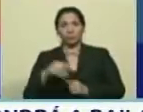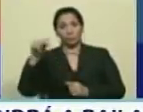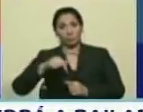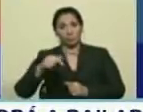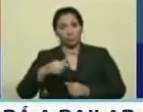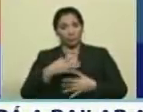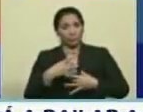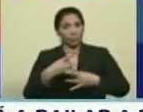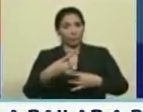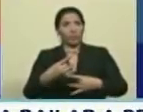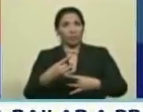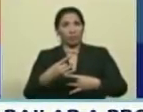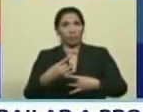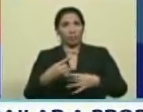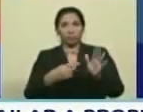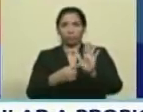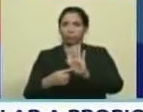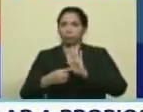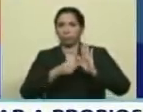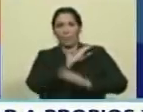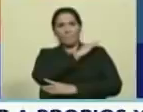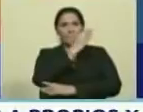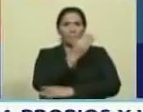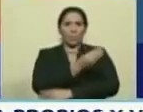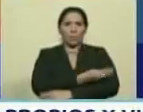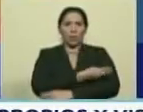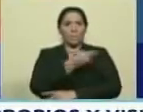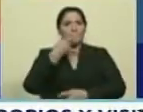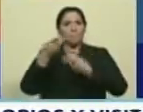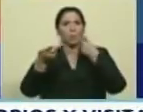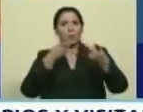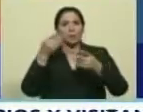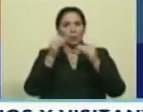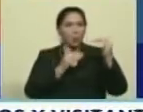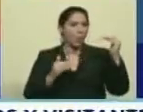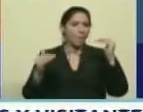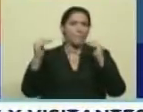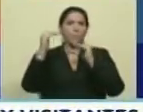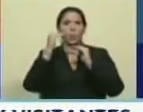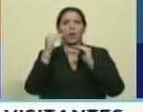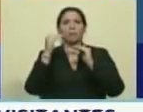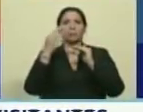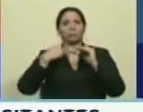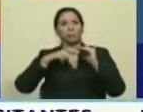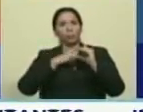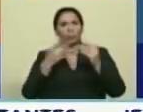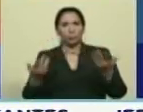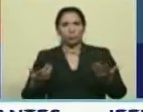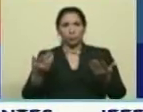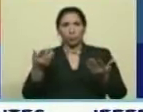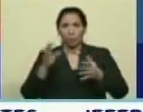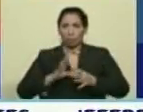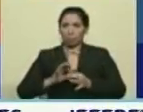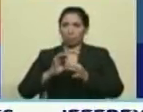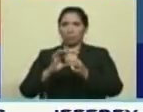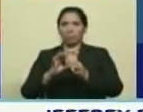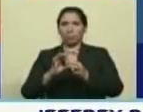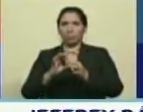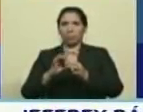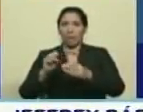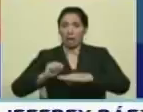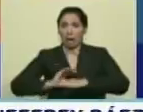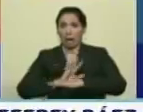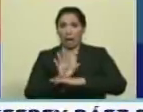destacar particularmente el poder político y moral de nuestra alianza. El Bloque ALBA desde su surgimiento ha